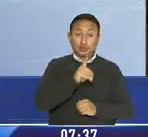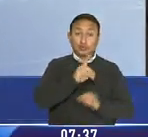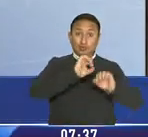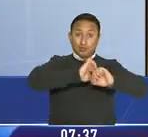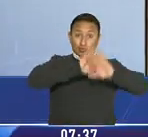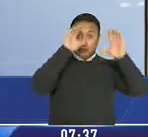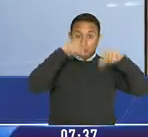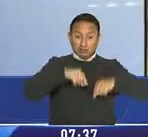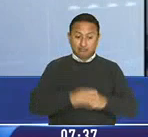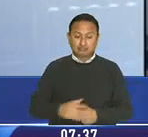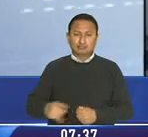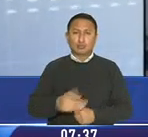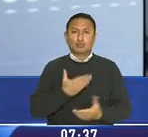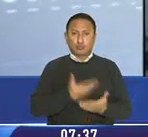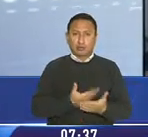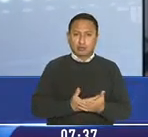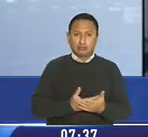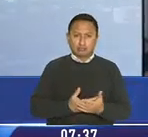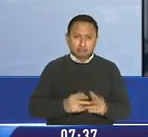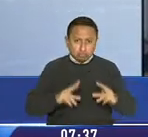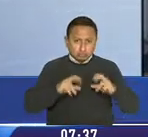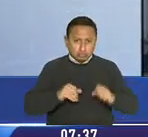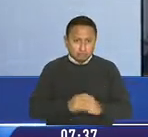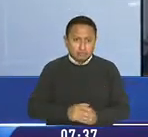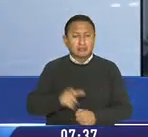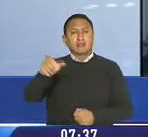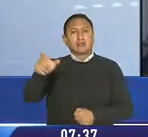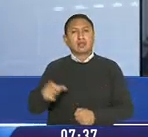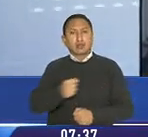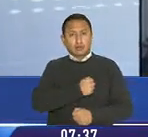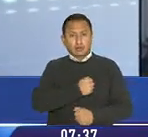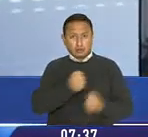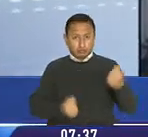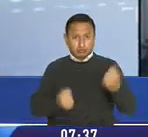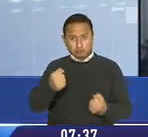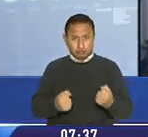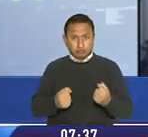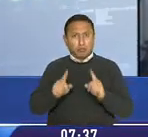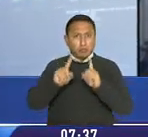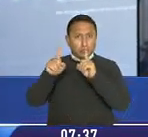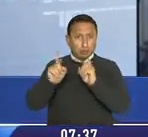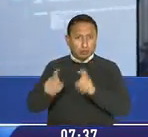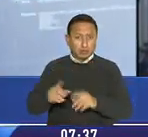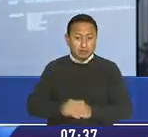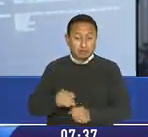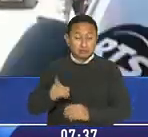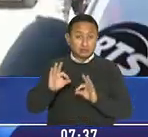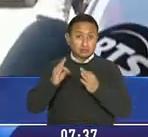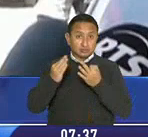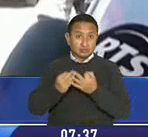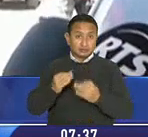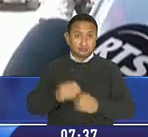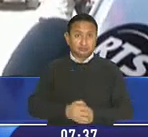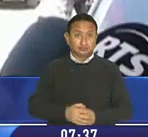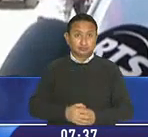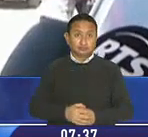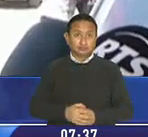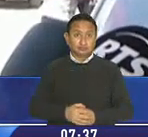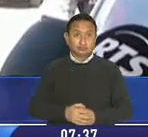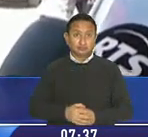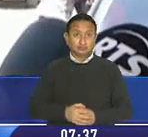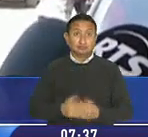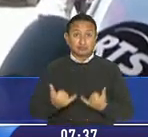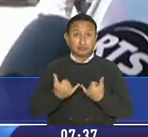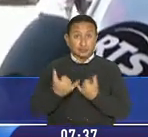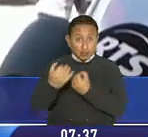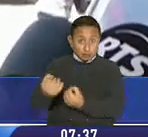1 de la mañana para levantar indicios, hablar con el propietario o propietaria, su familia. Todavía no se sabe